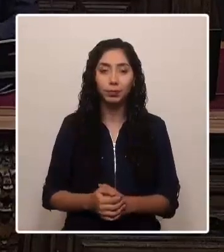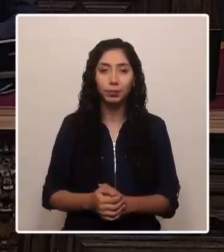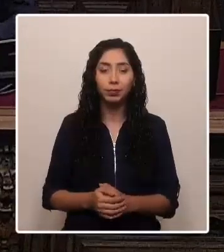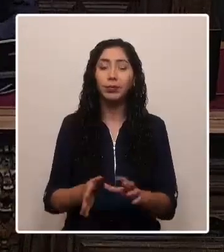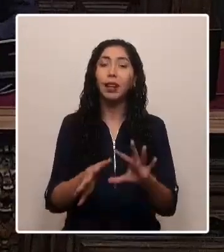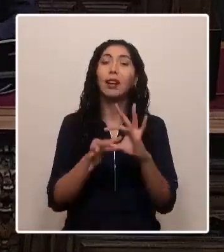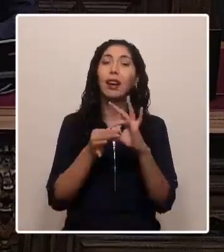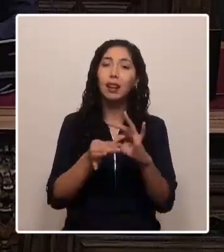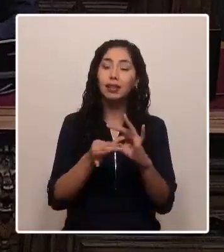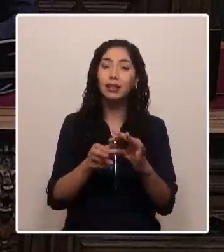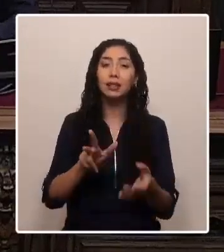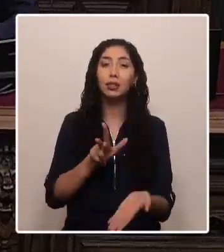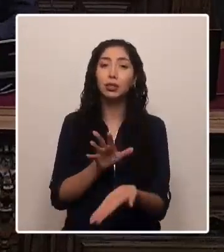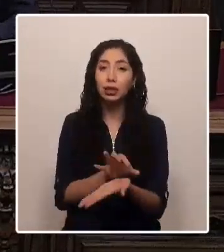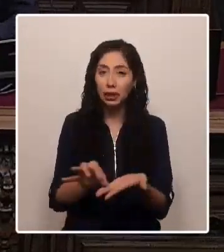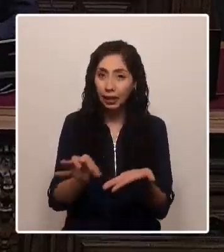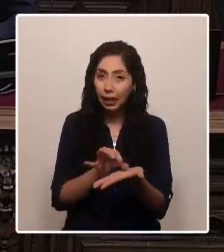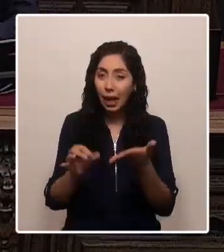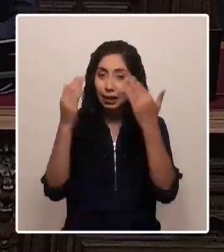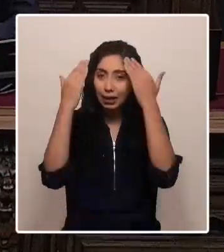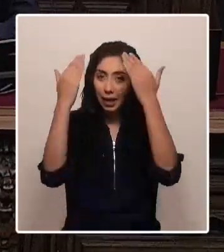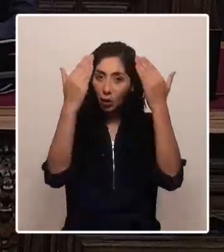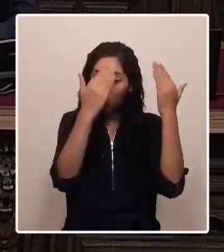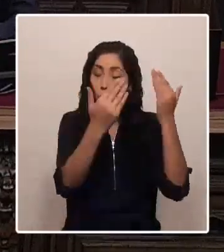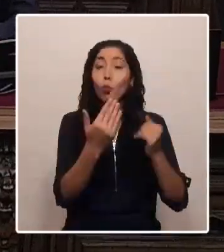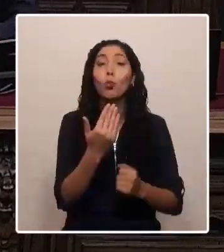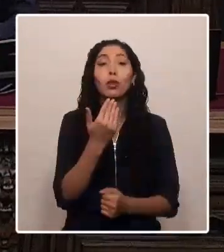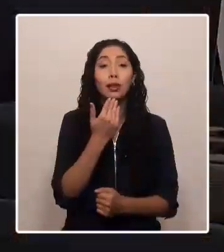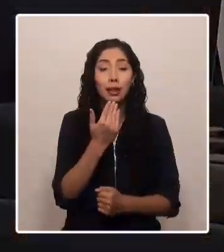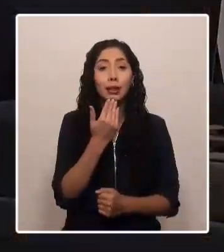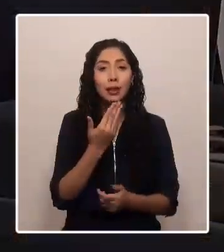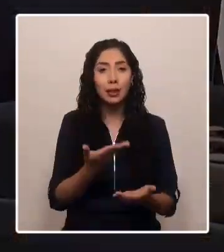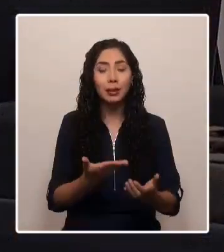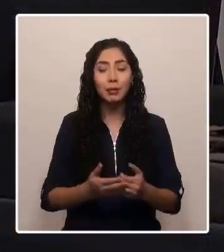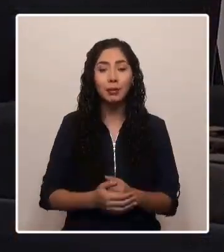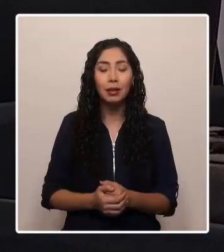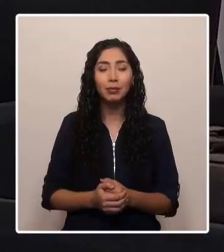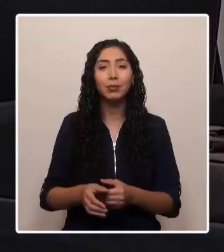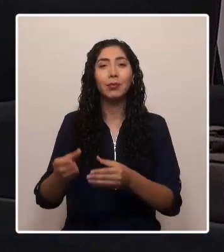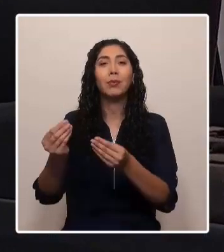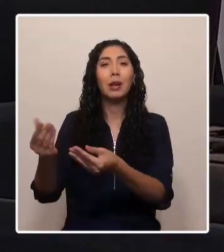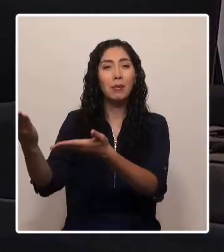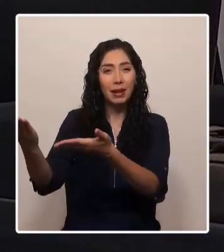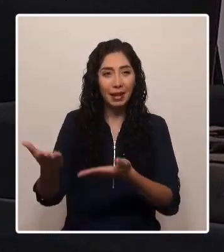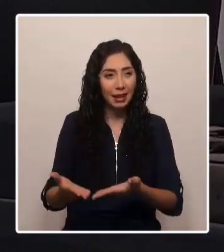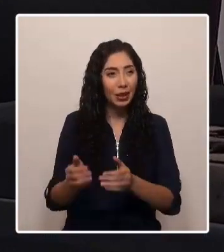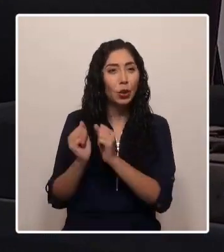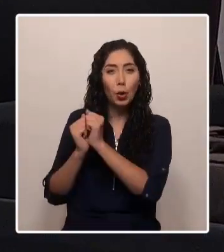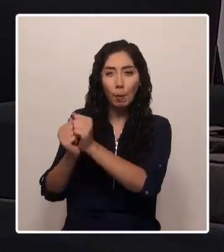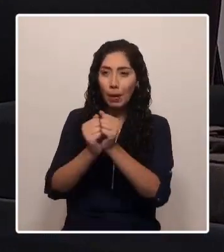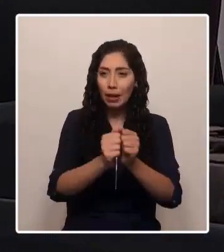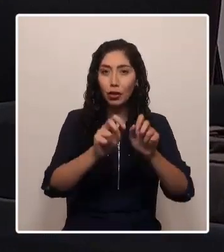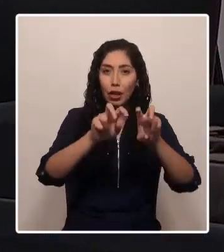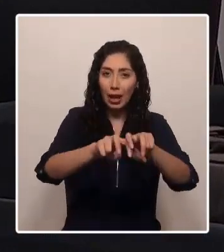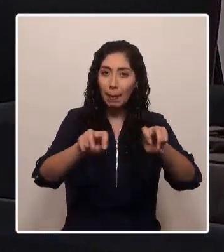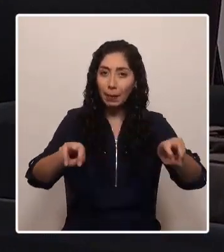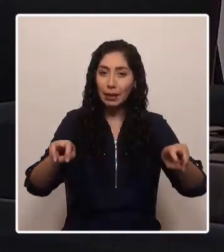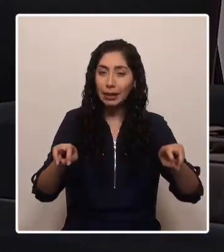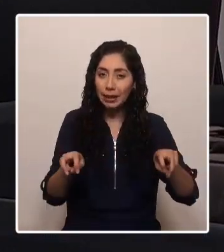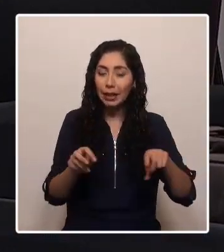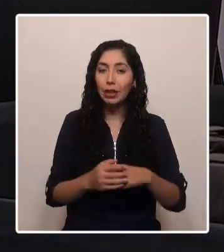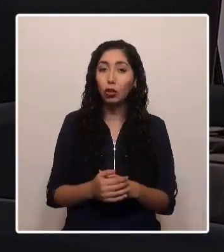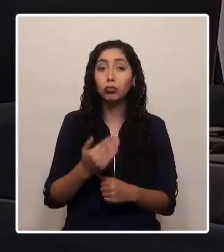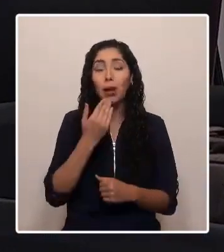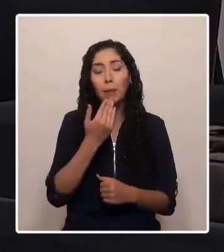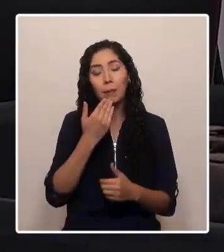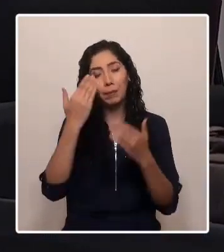Gracias, señor secretario. Saludos. También bienvenidos a los compañeros que están en el hemiciclo. También